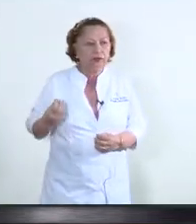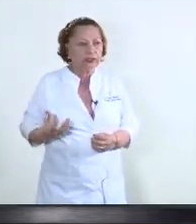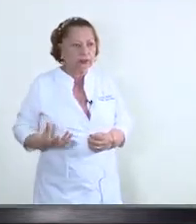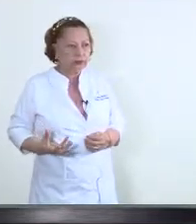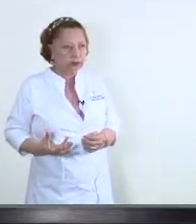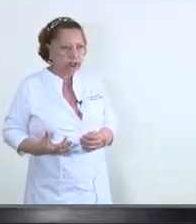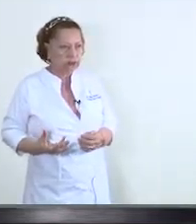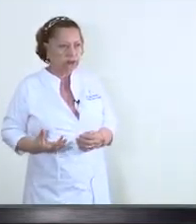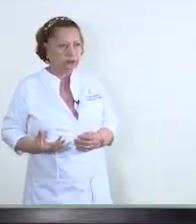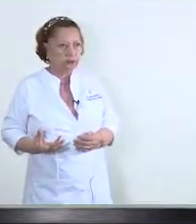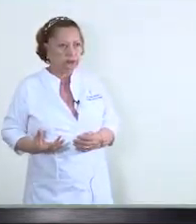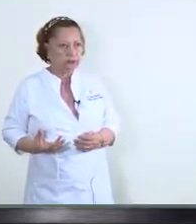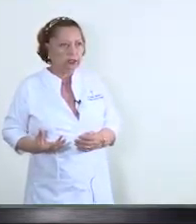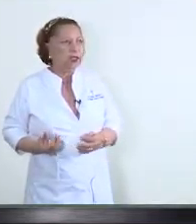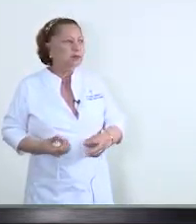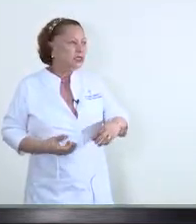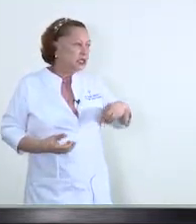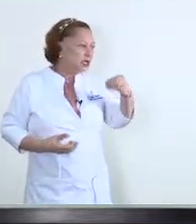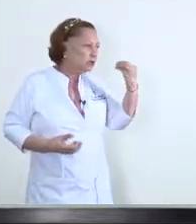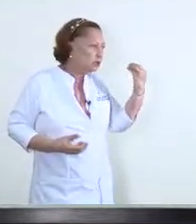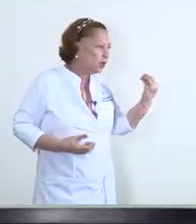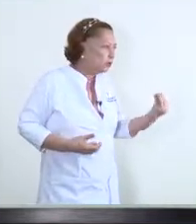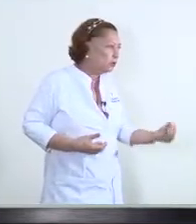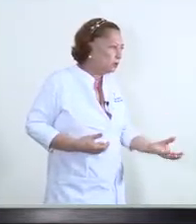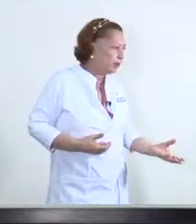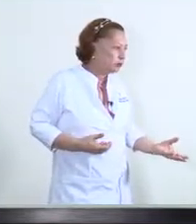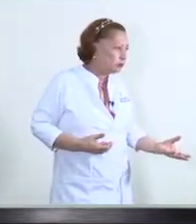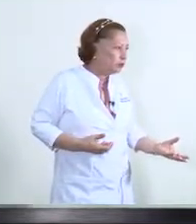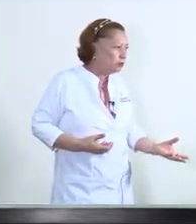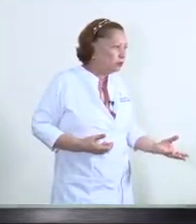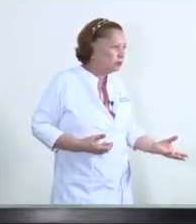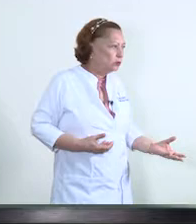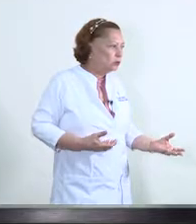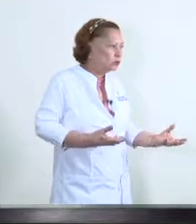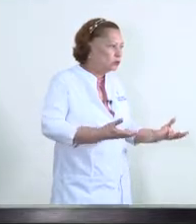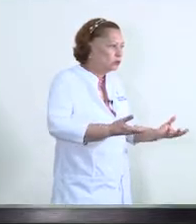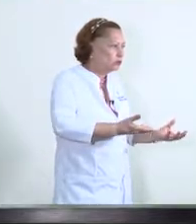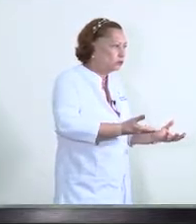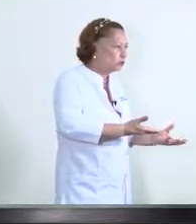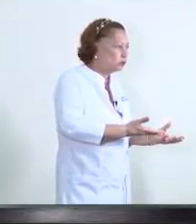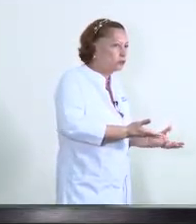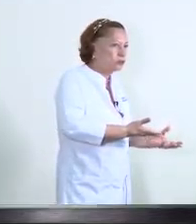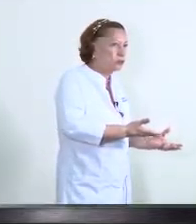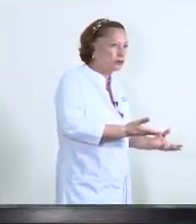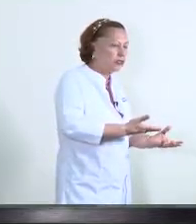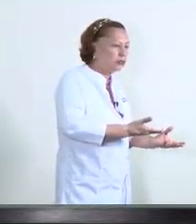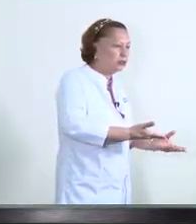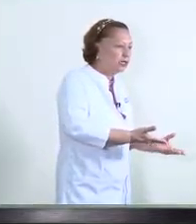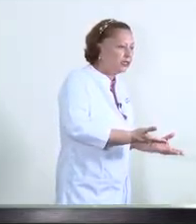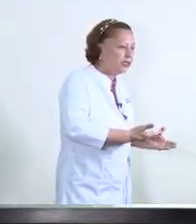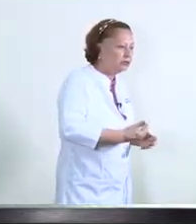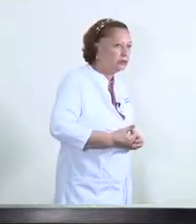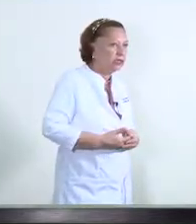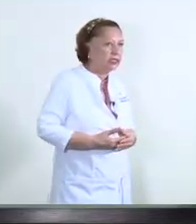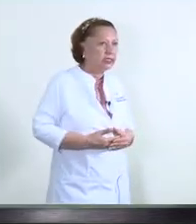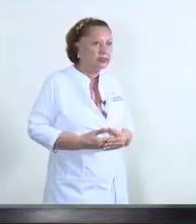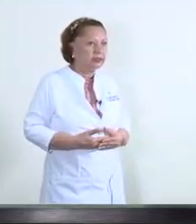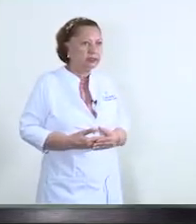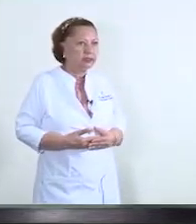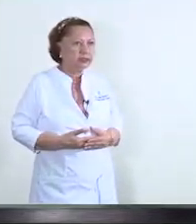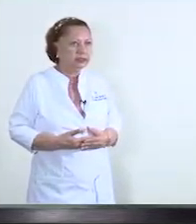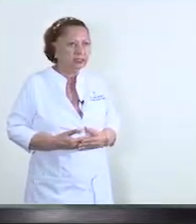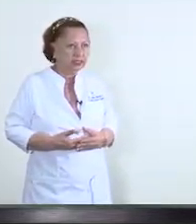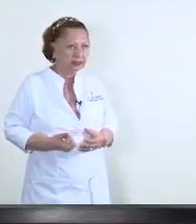Miedo a lo desconocido, miedo a lo que pasó su persona